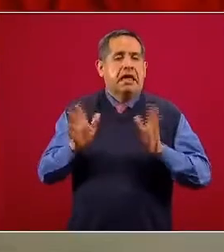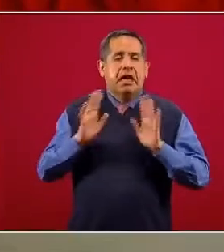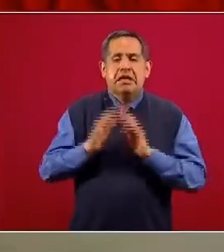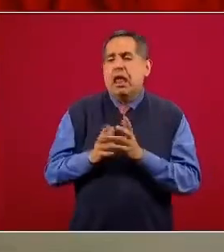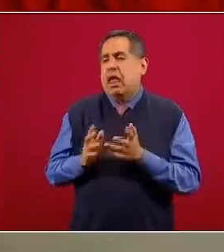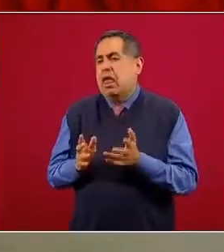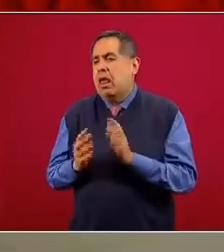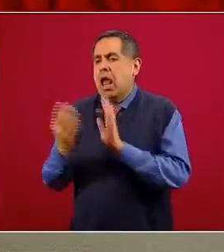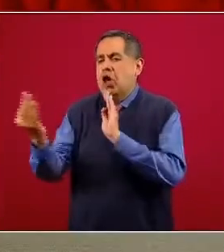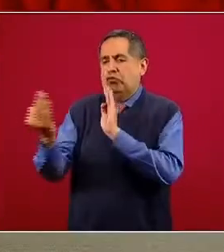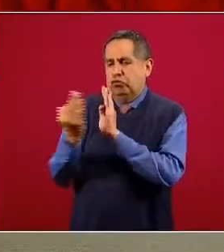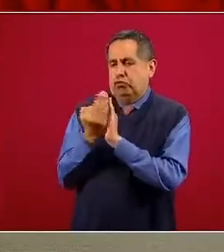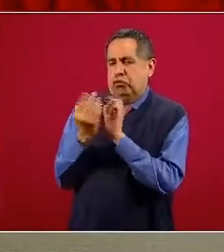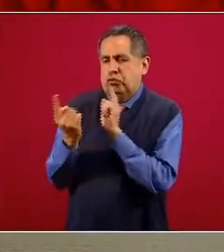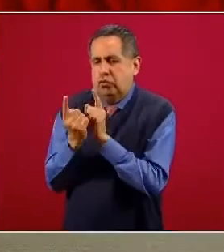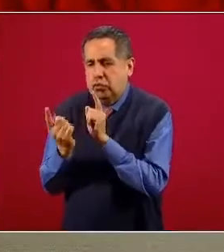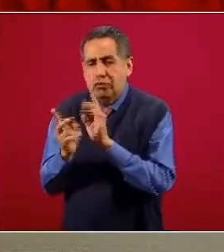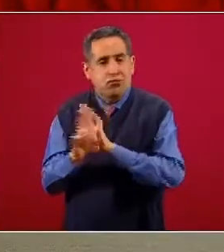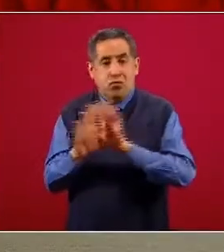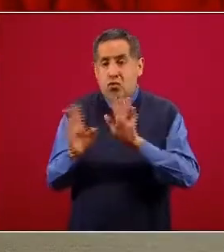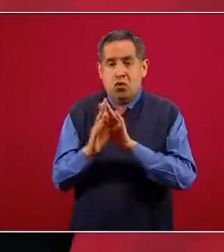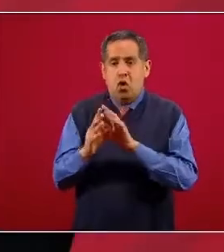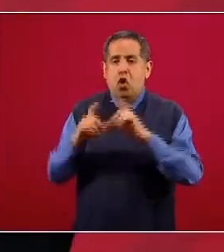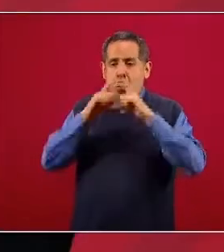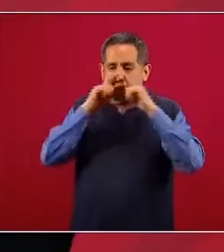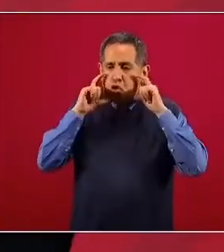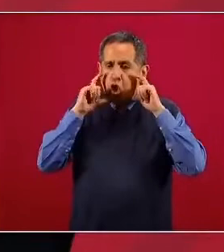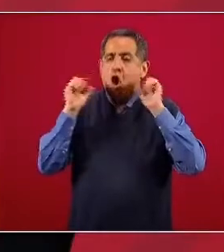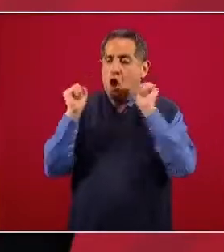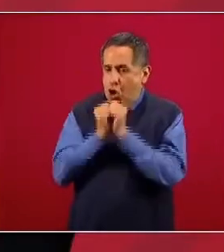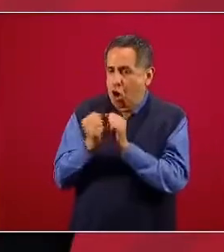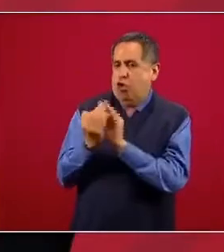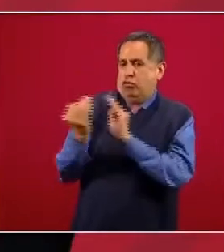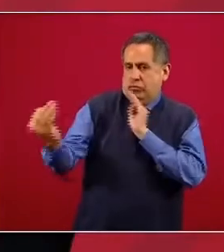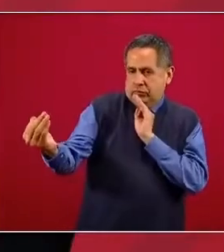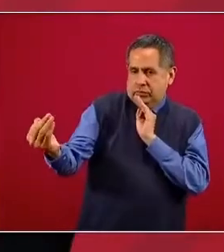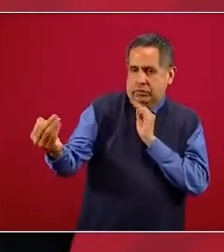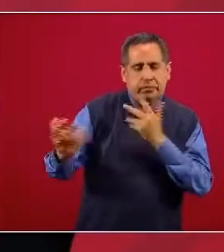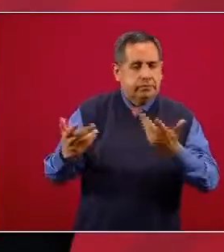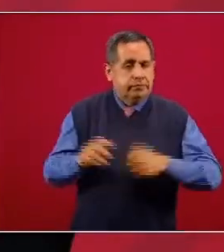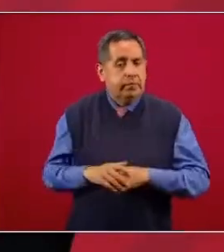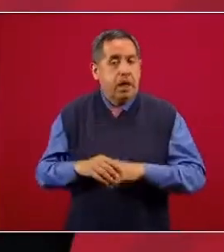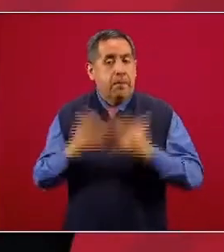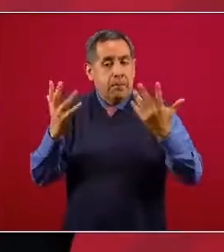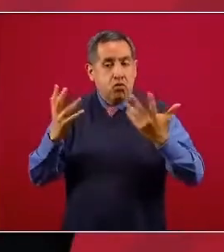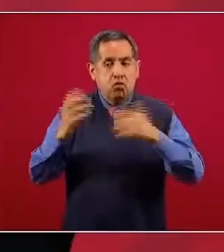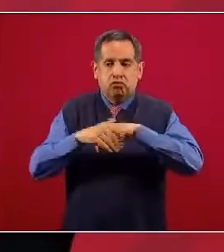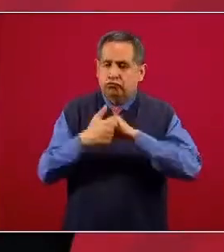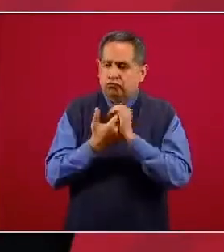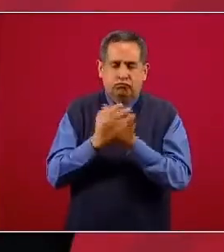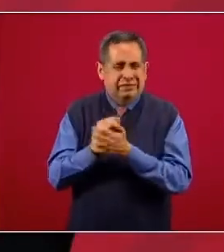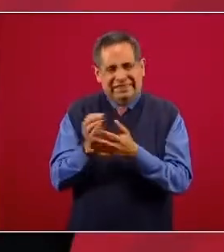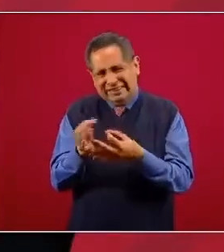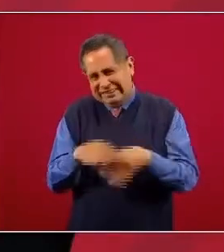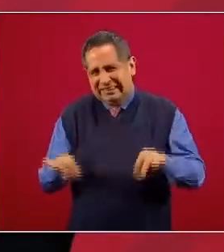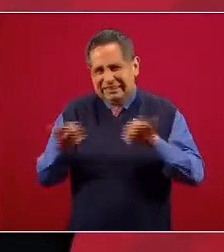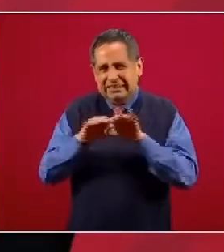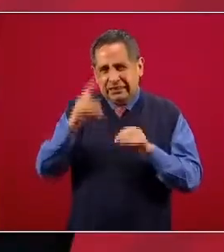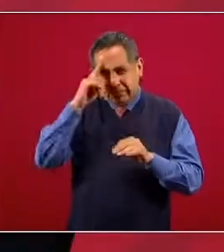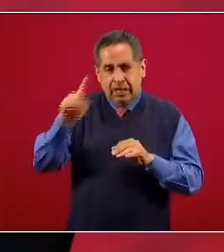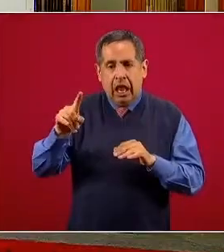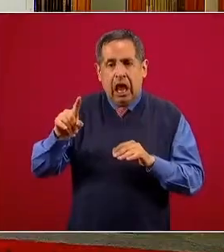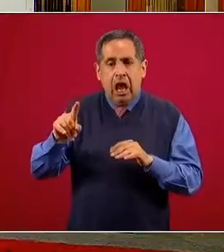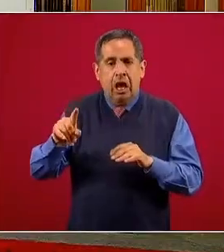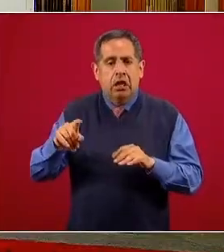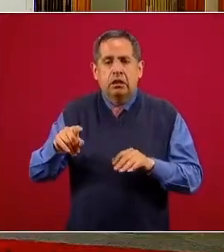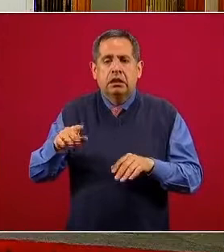dejar de tener sana distancia. Lavarse las manos es importantísimo porque es un mecanismo para evitar la transmisión